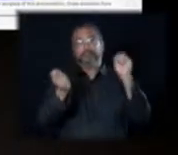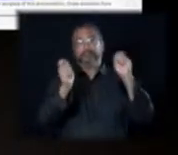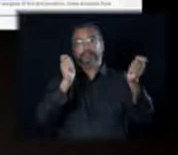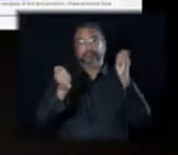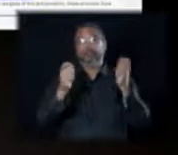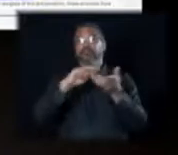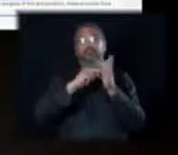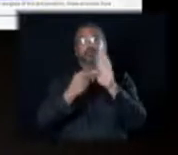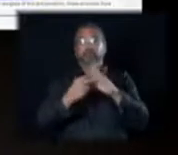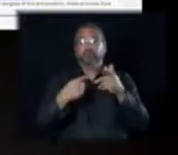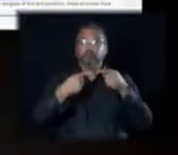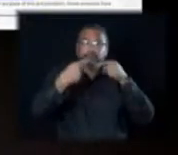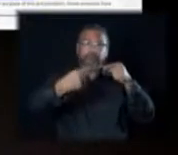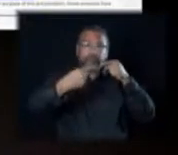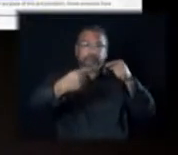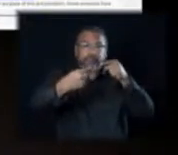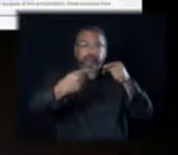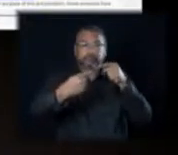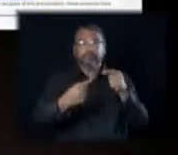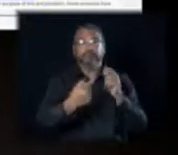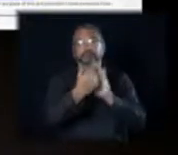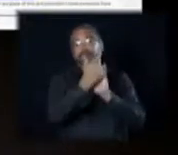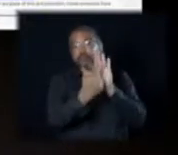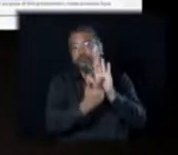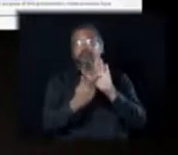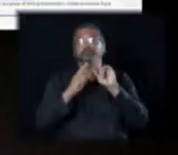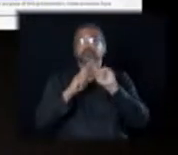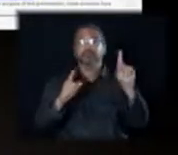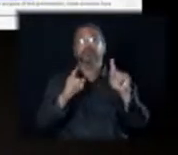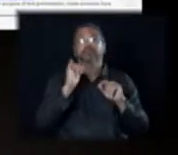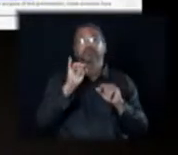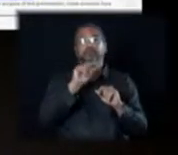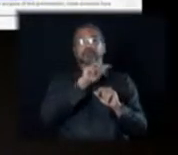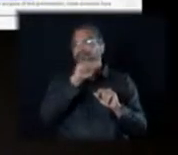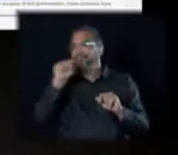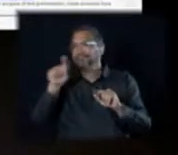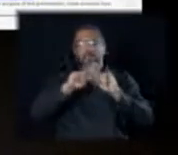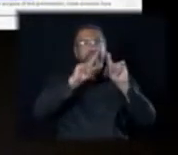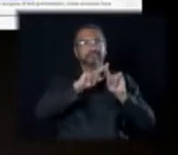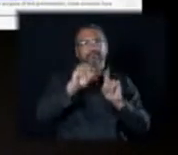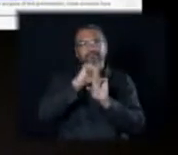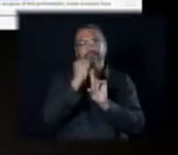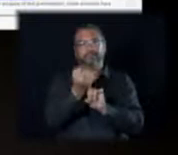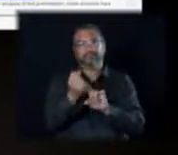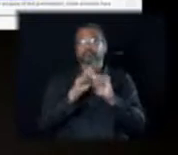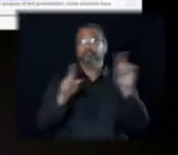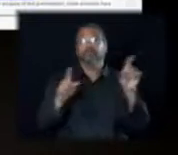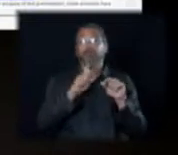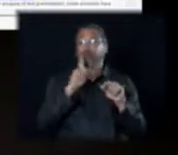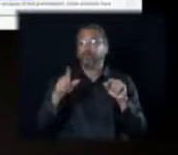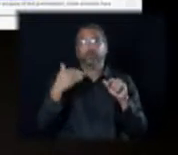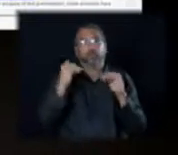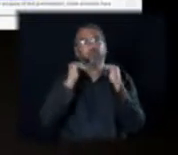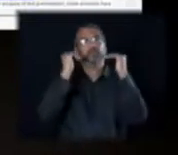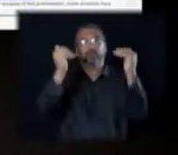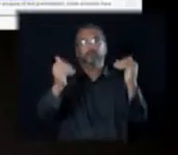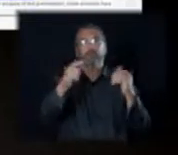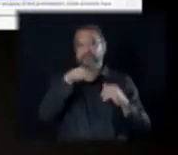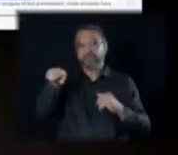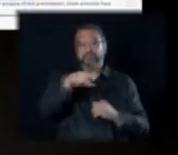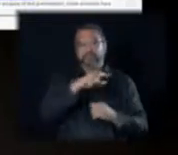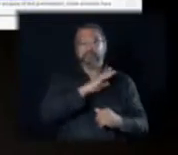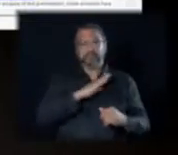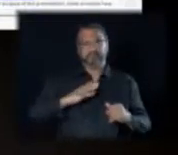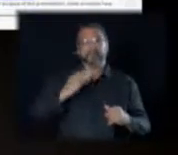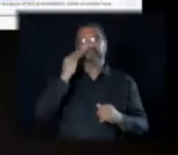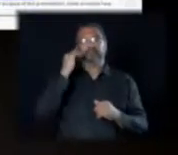podría cambiar como resultado de una litigación, pero estamos reportando según la situación actual. Además, como la Junta